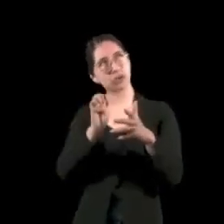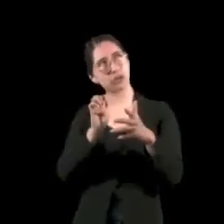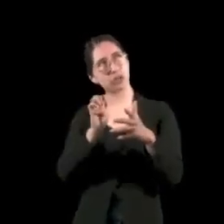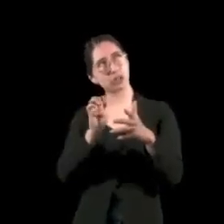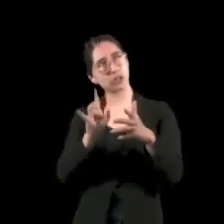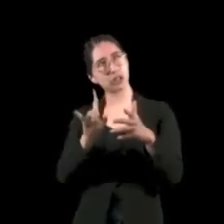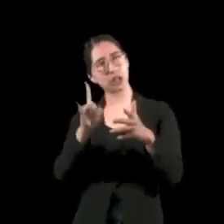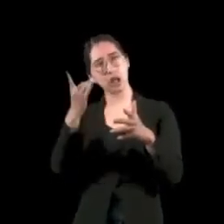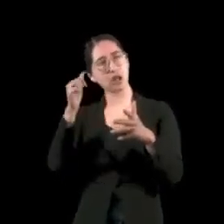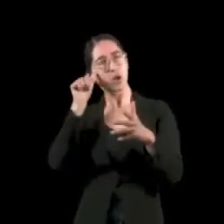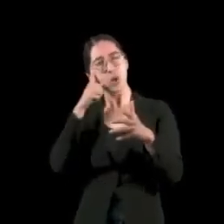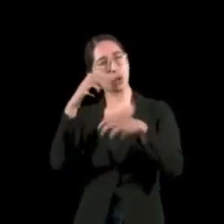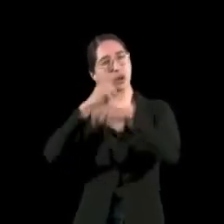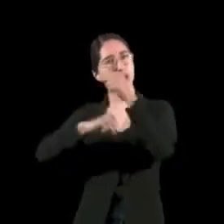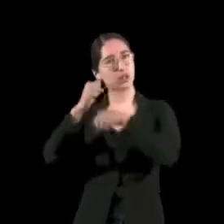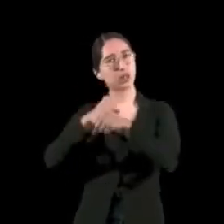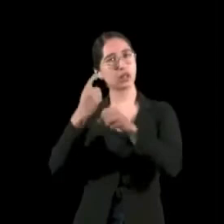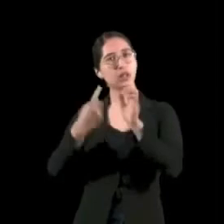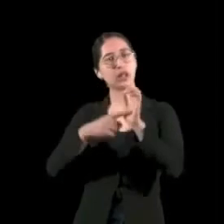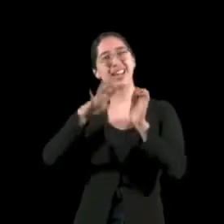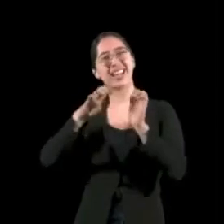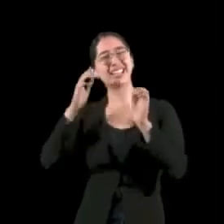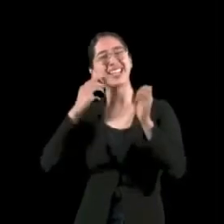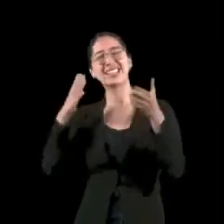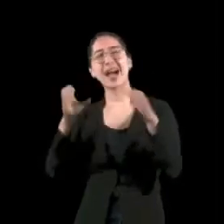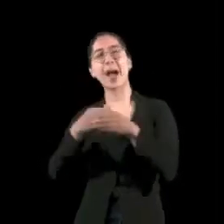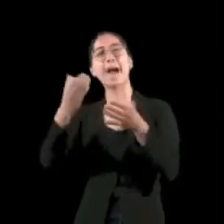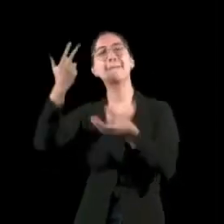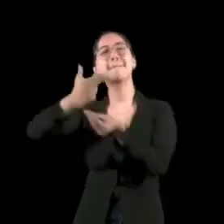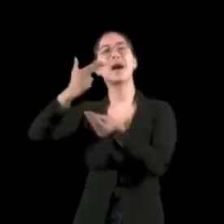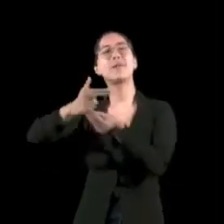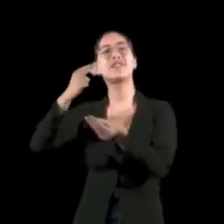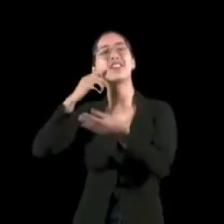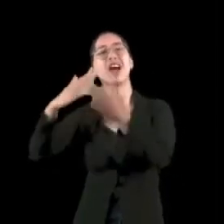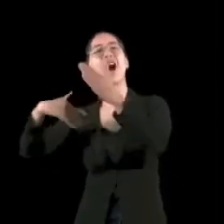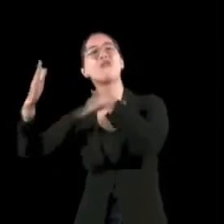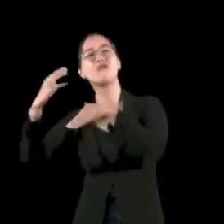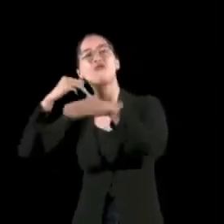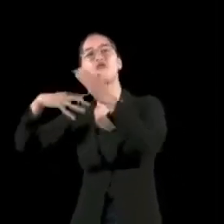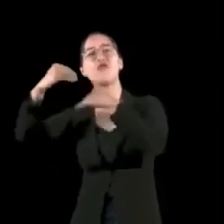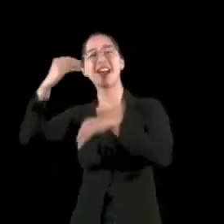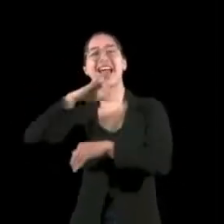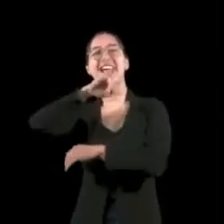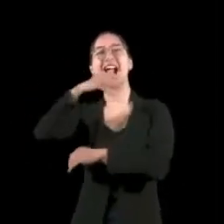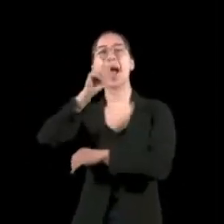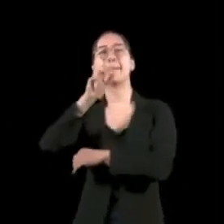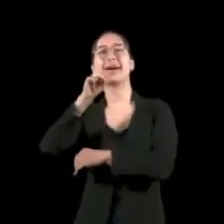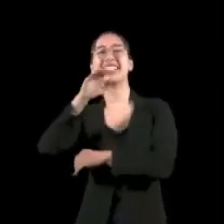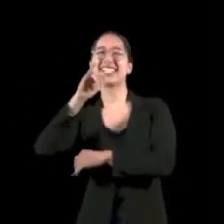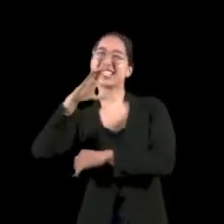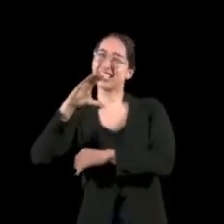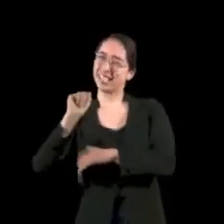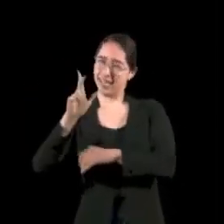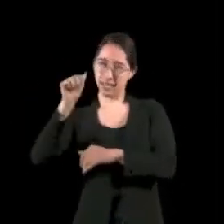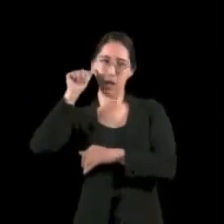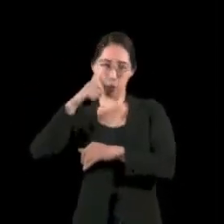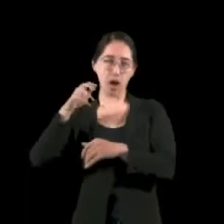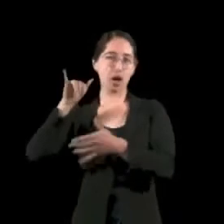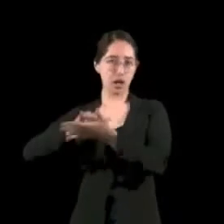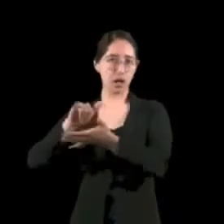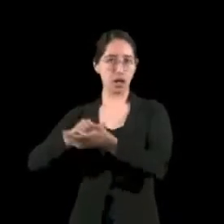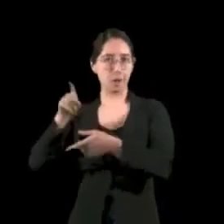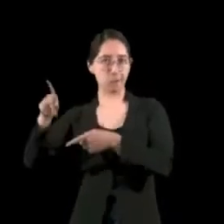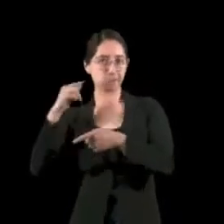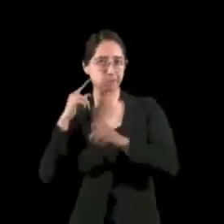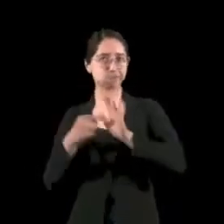bueno, no recuerdo el año, las famosas armas de Jamaica. Eso se compraron las armas en Portugal, si no estoy mal, a nombre del